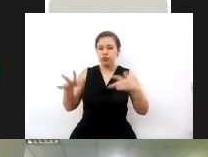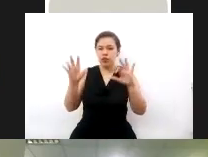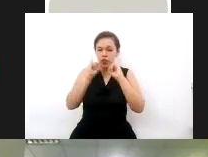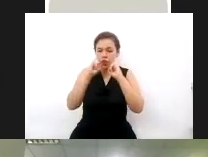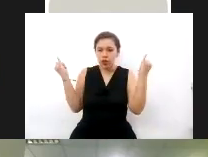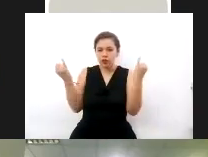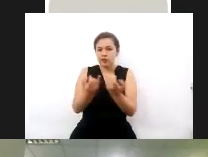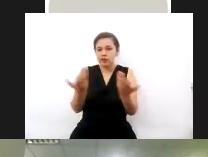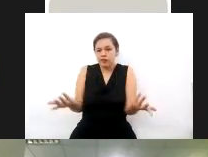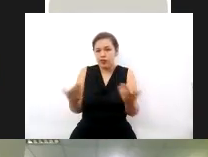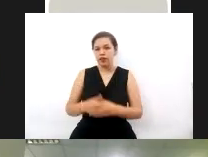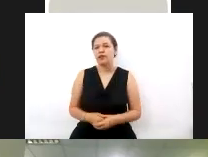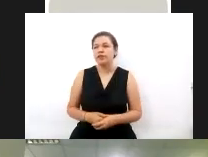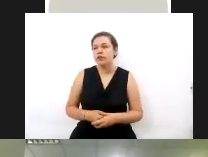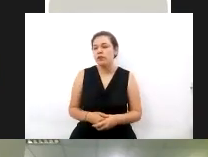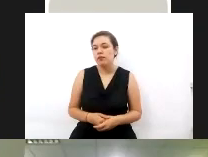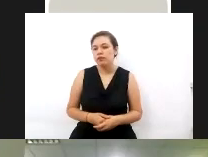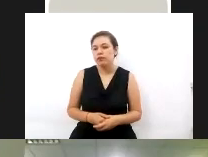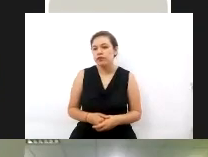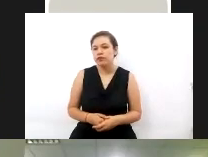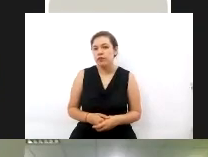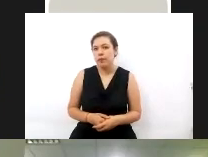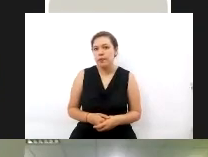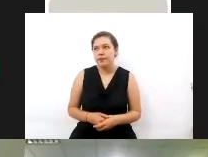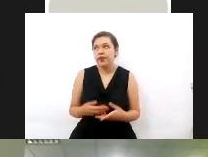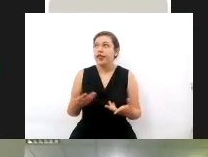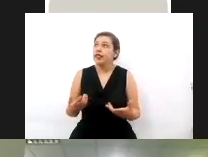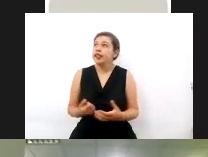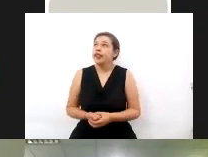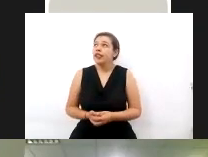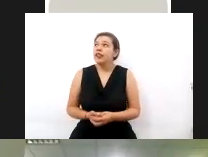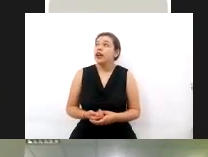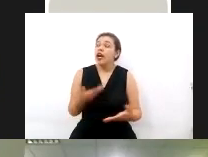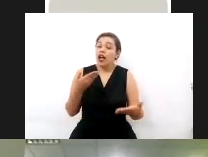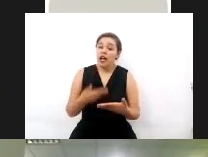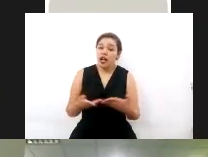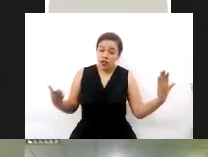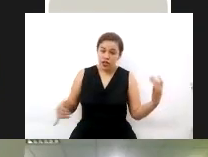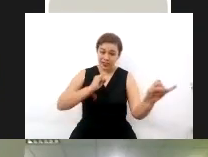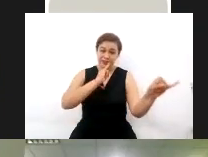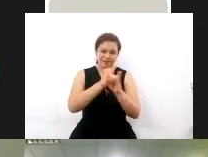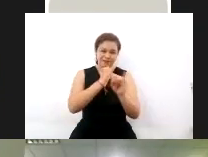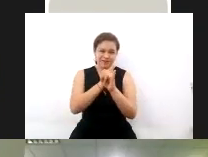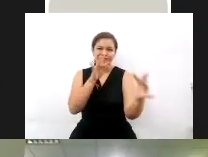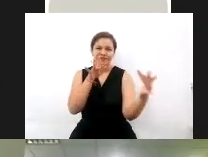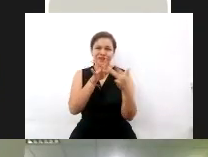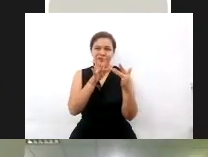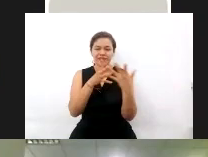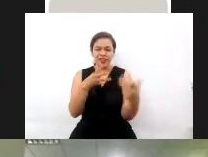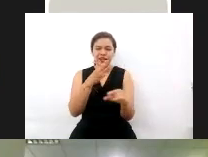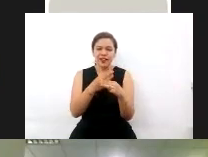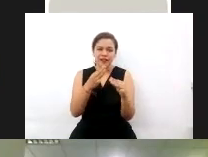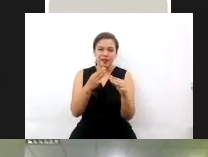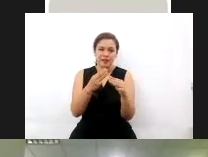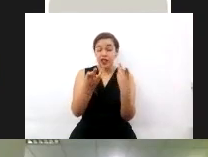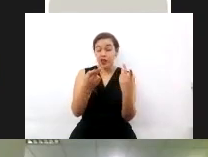toda esta situación de las presentaciones en línea, creo que podría ser una herramienta muy útil.